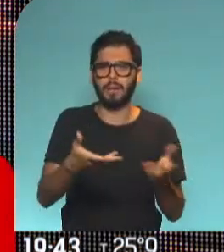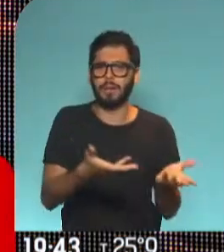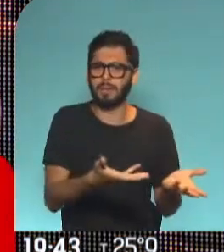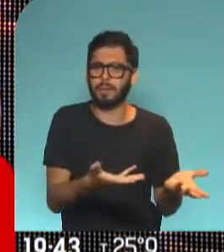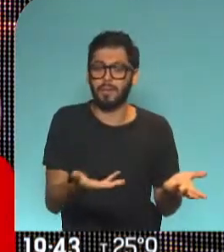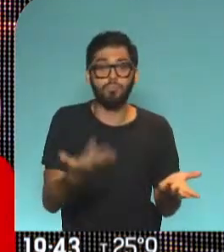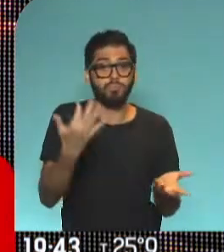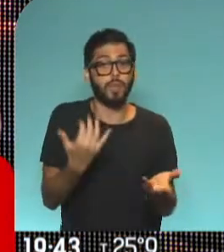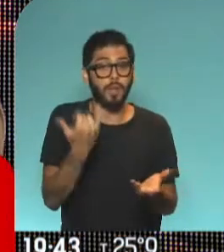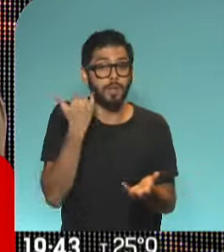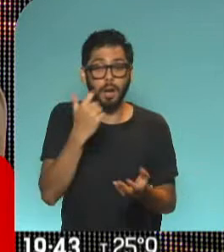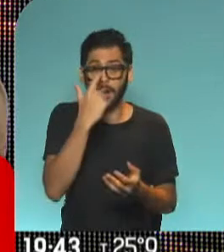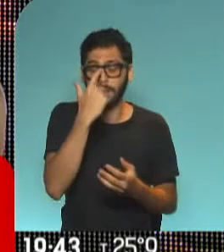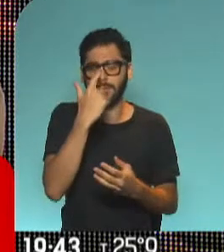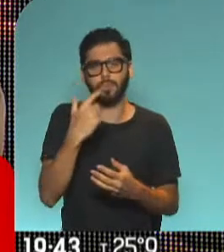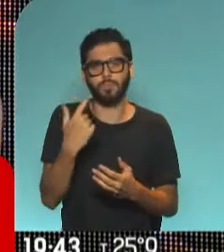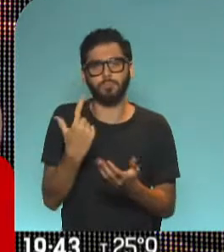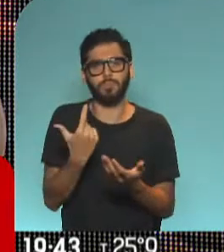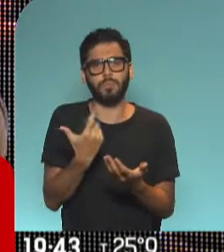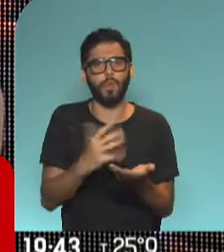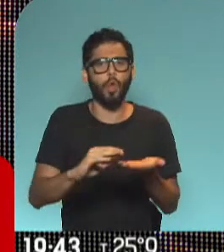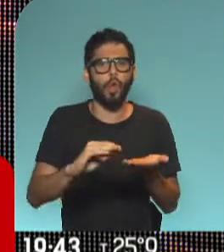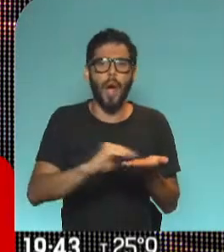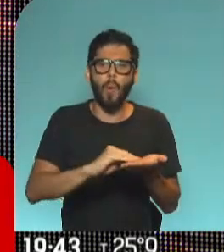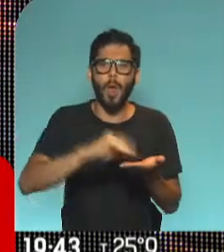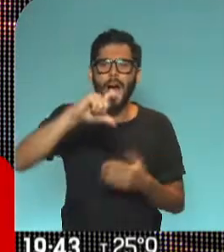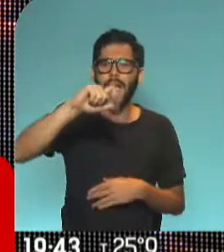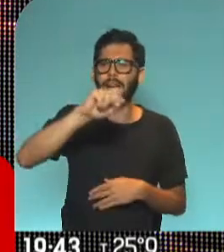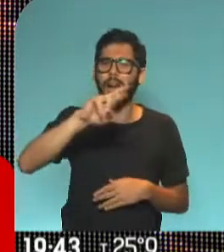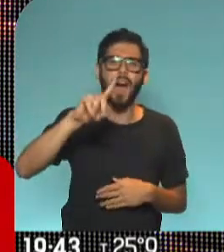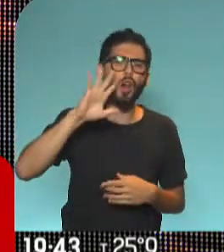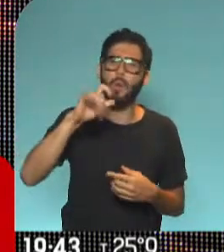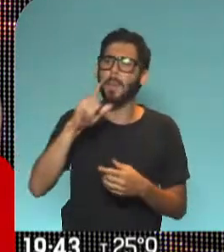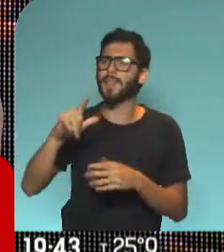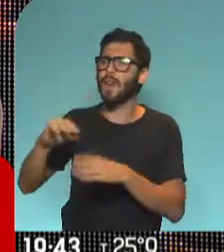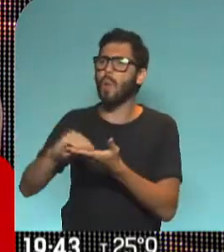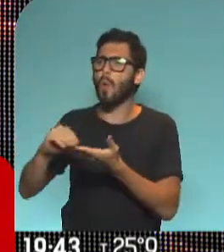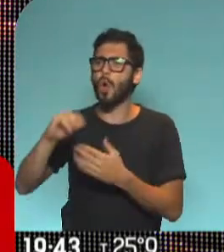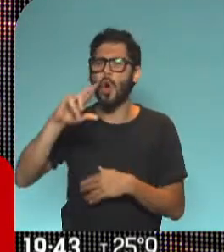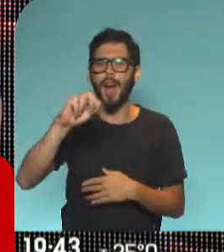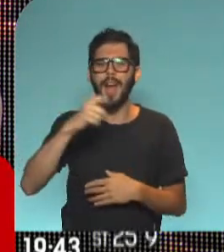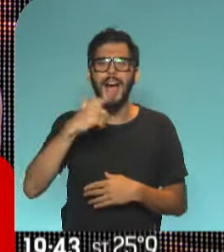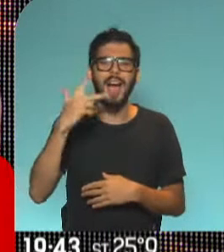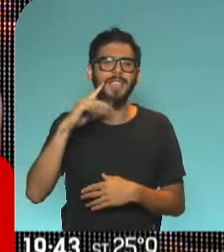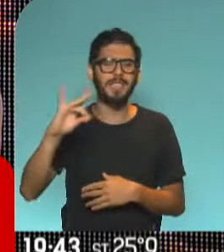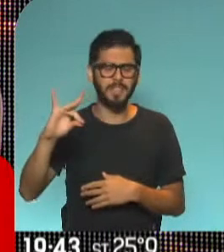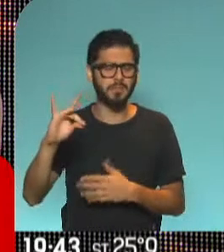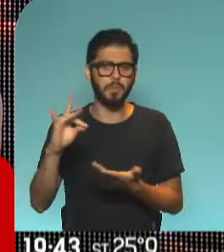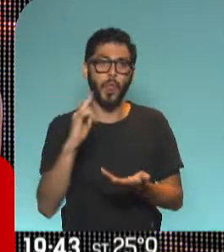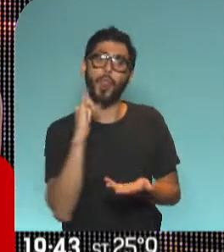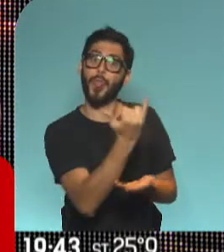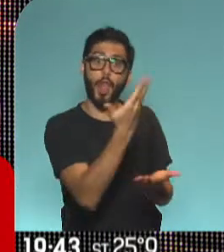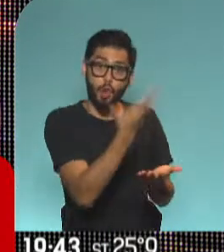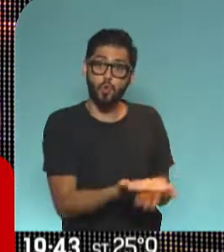judicial, una demanda en contra de la doctora Carrió, que creo que hizo el doctor Jorge Rashid, con este tema, porque